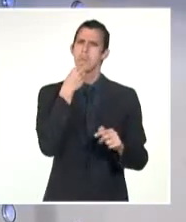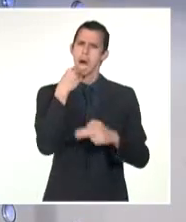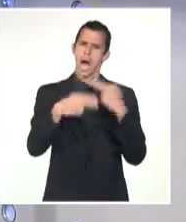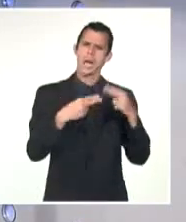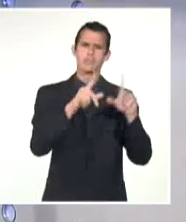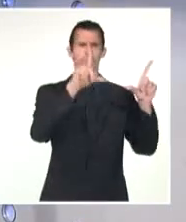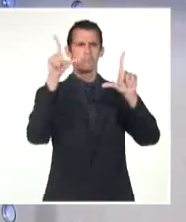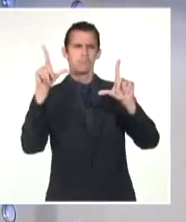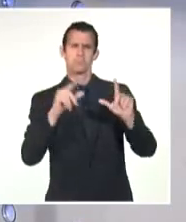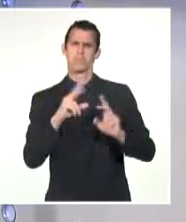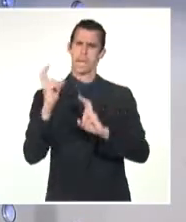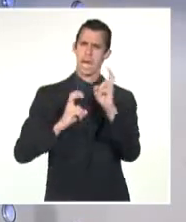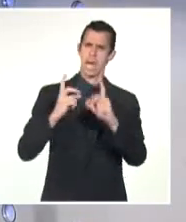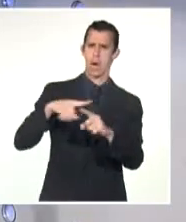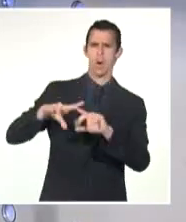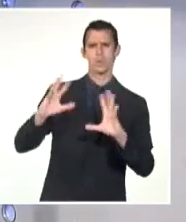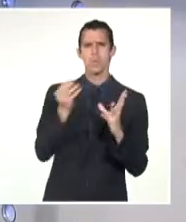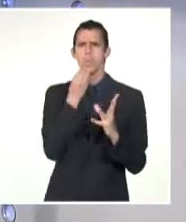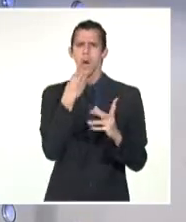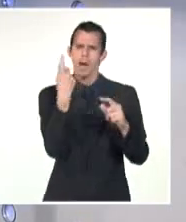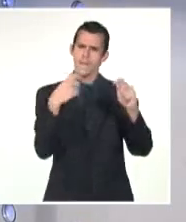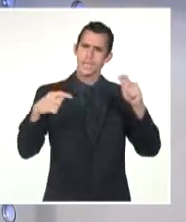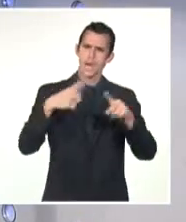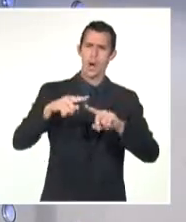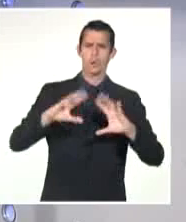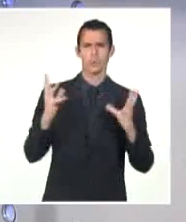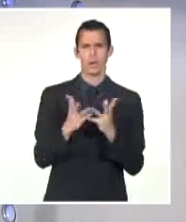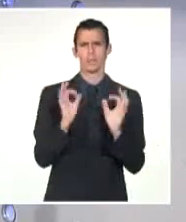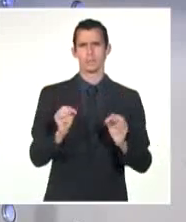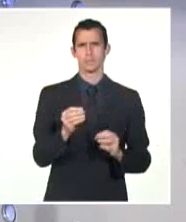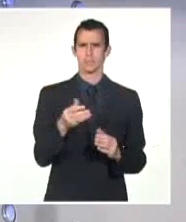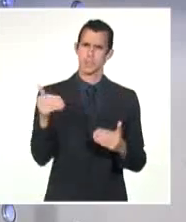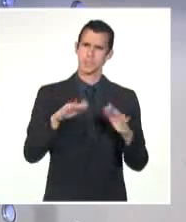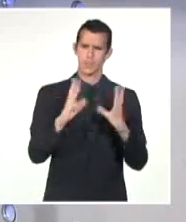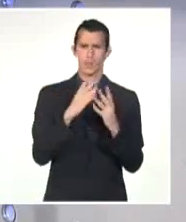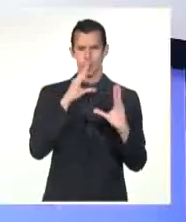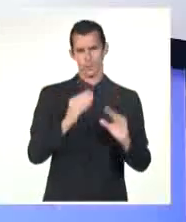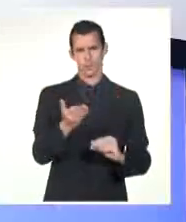paneles, workshops y expoventas. Con esta invitación me despido. Buenas noches.